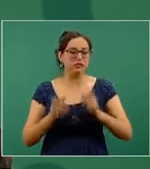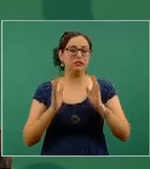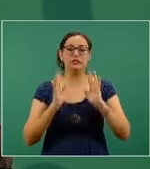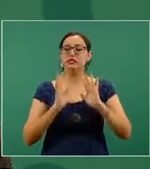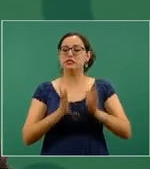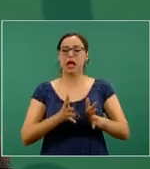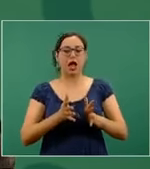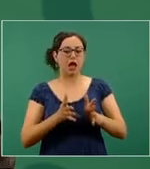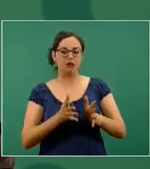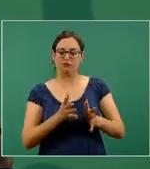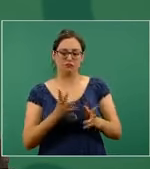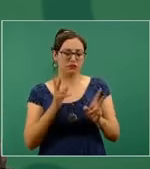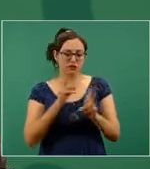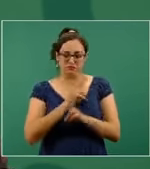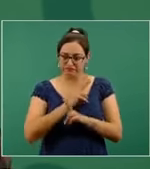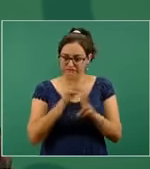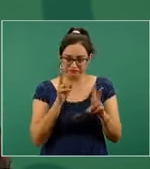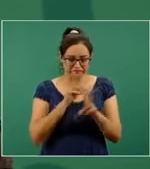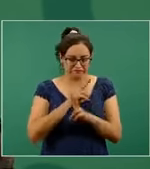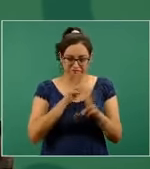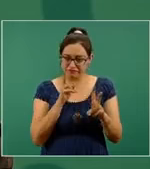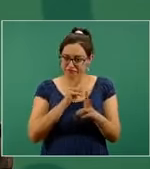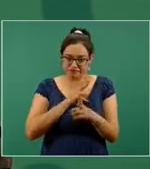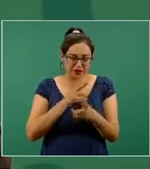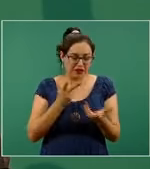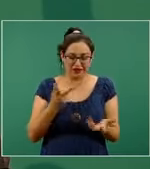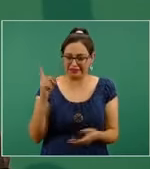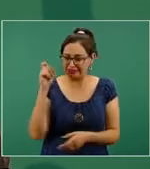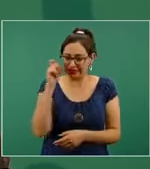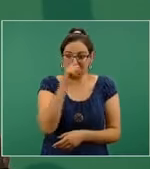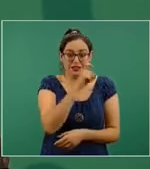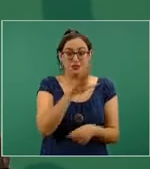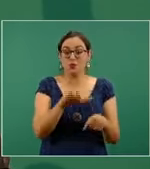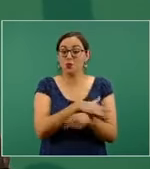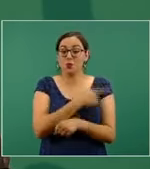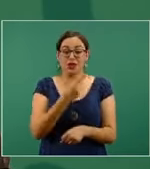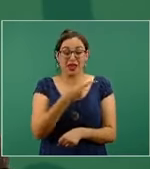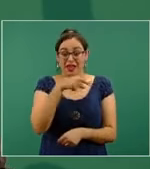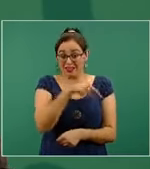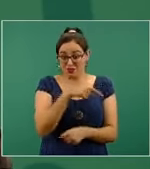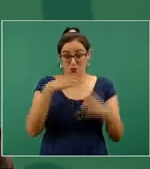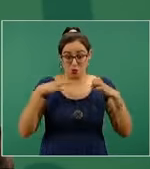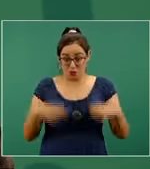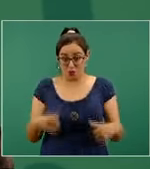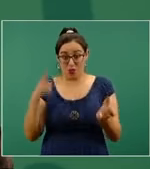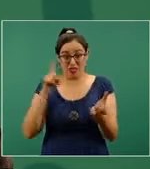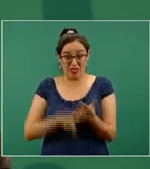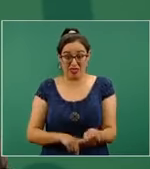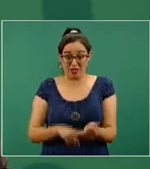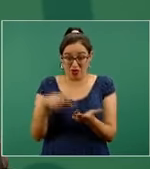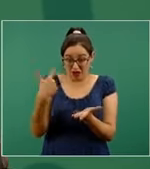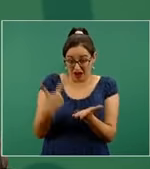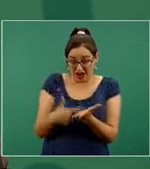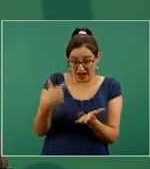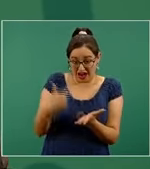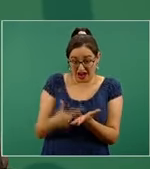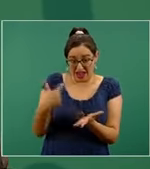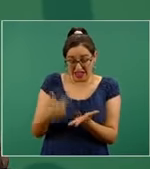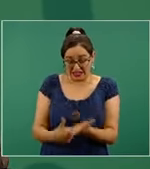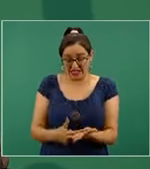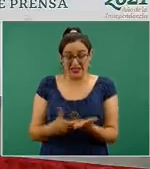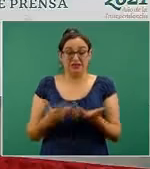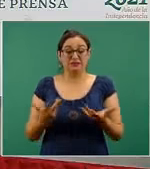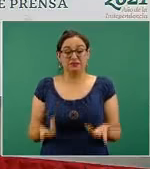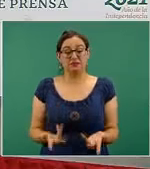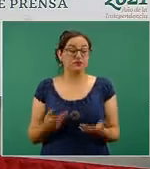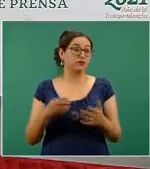por la grasa que está ocupando espacios internos que no deberían de estar ahí, digamos, en una persona con